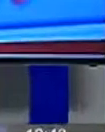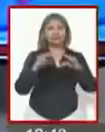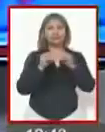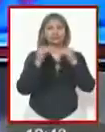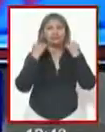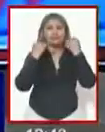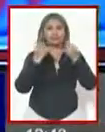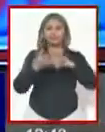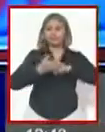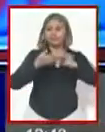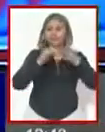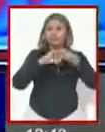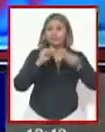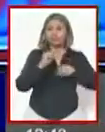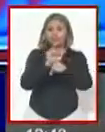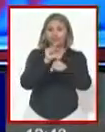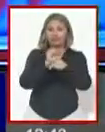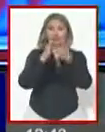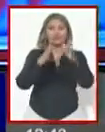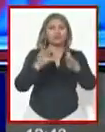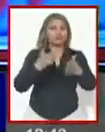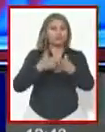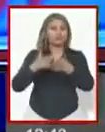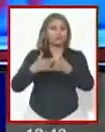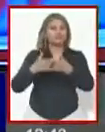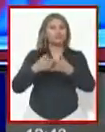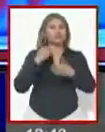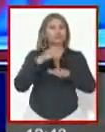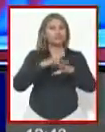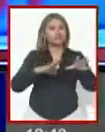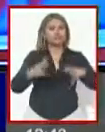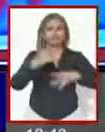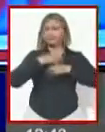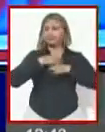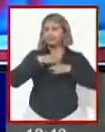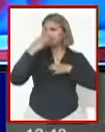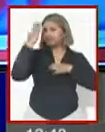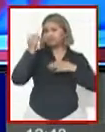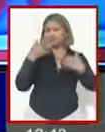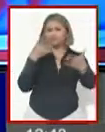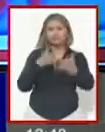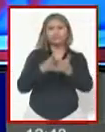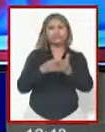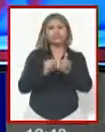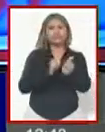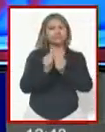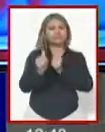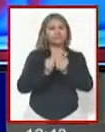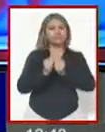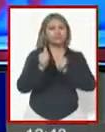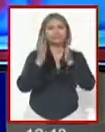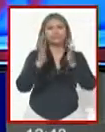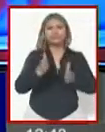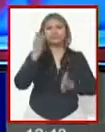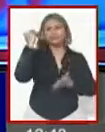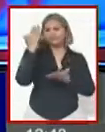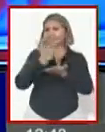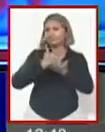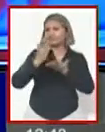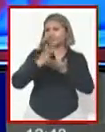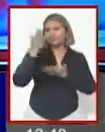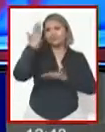Continuamos con más información y les contamos que trabajadores de la terminal bimodal realizaron protestas en contra de la administración por